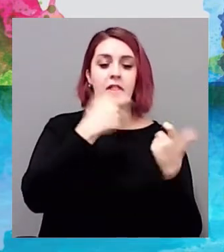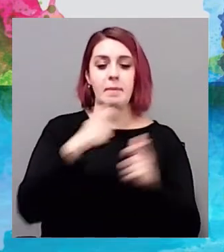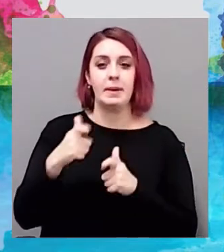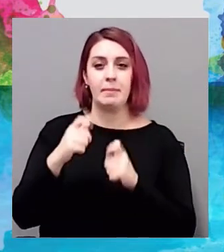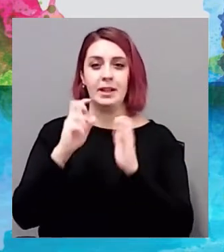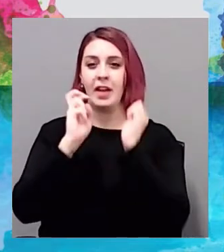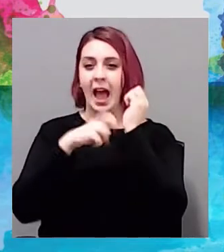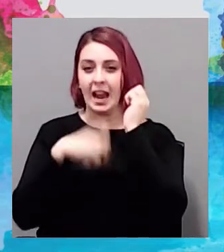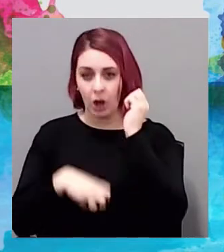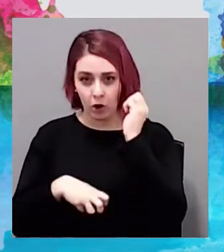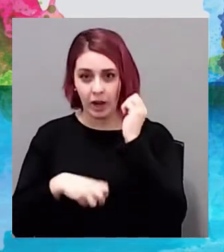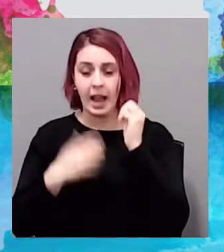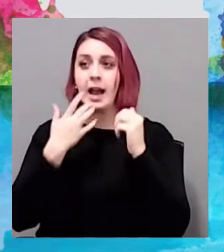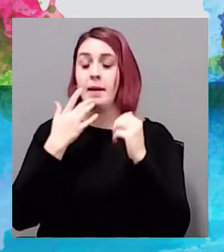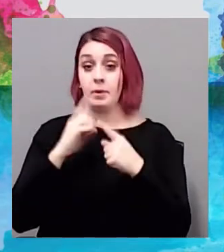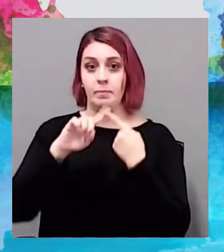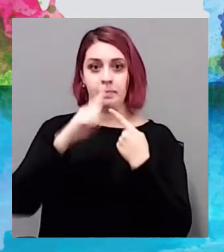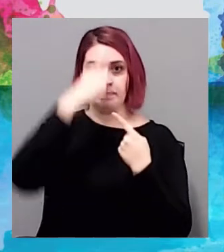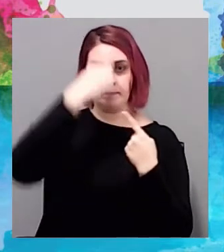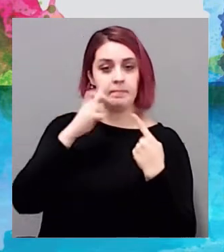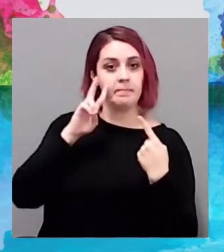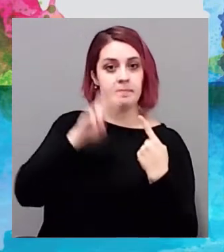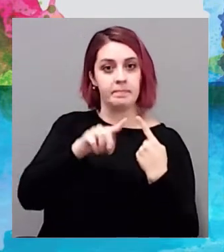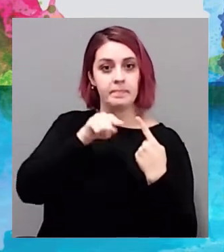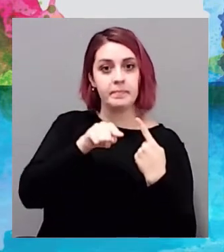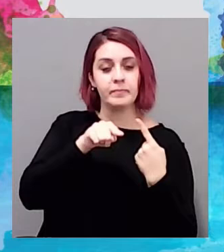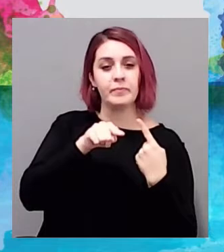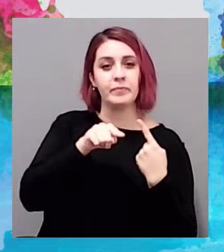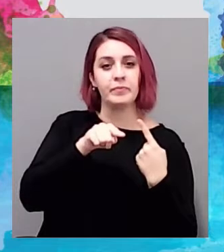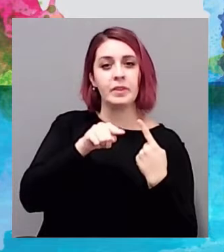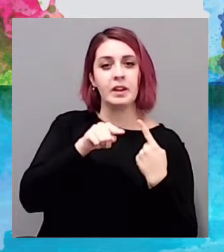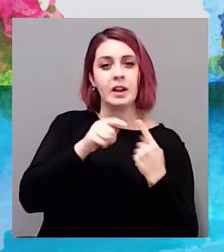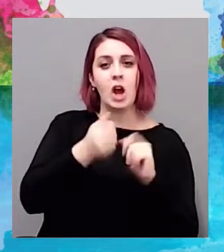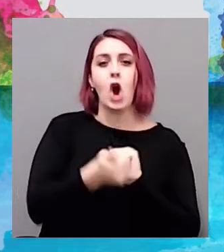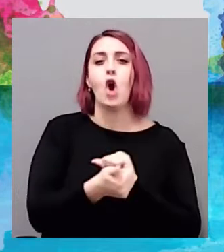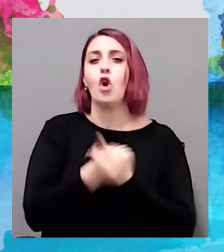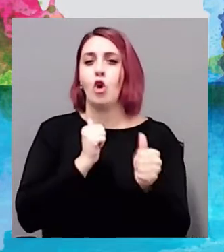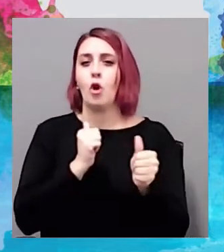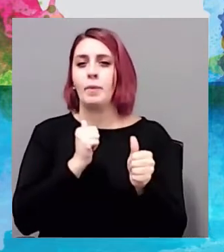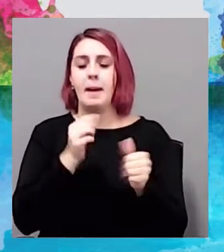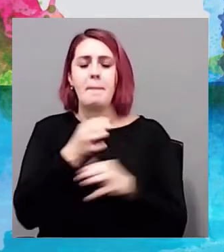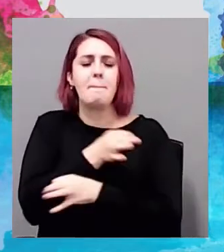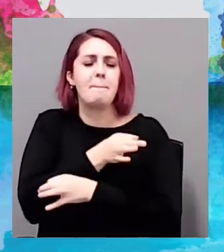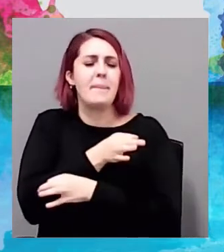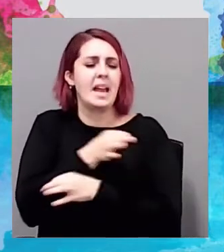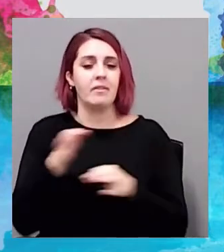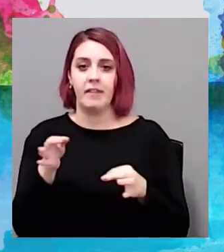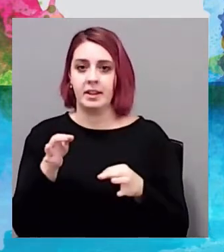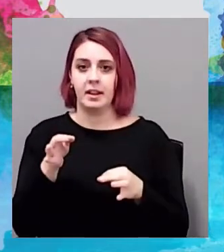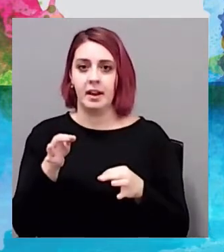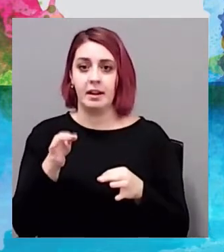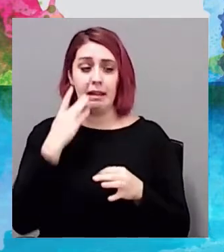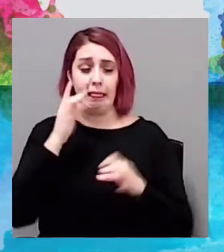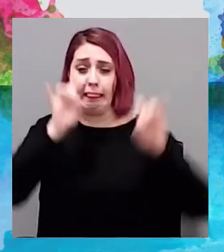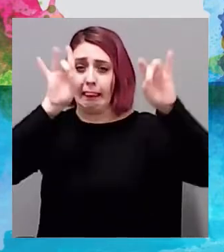En el primer caso vemos una imagen en la que hay una reproducción perfecta y igual